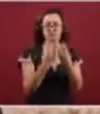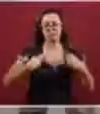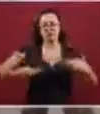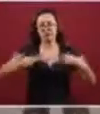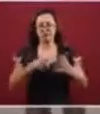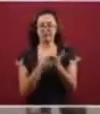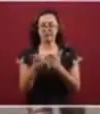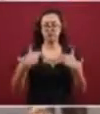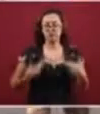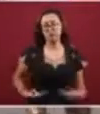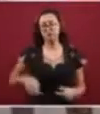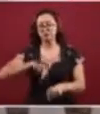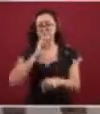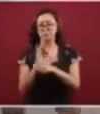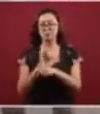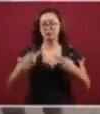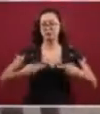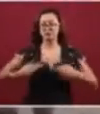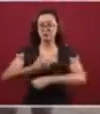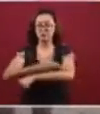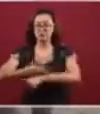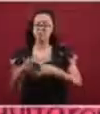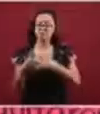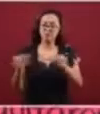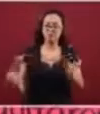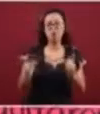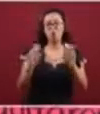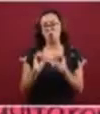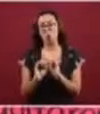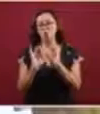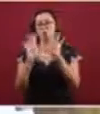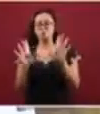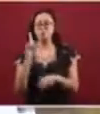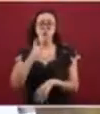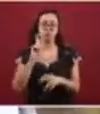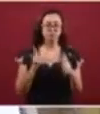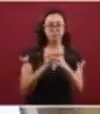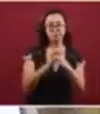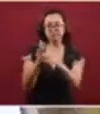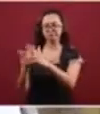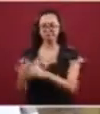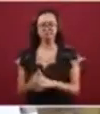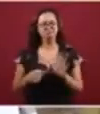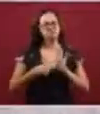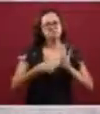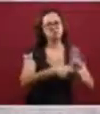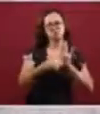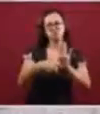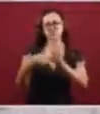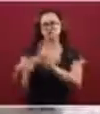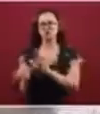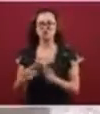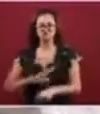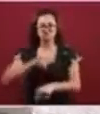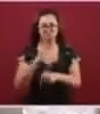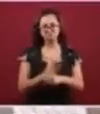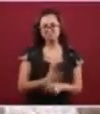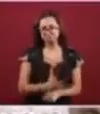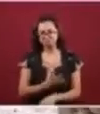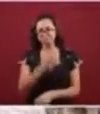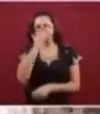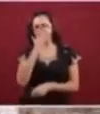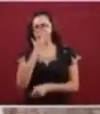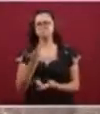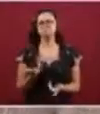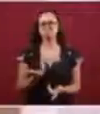de derechos humanos, familiares de desaparecidos o casos de feminicidios, porque creemos que la impunidad también se